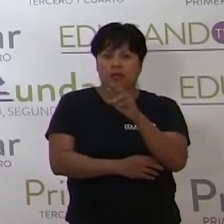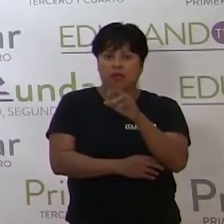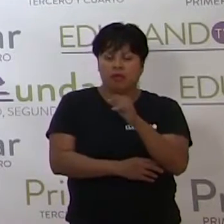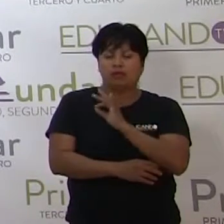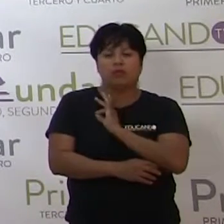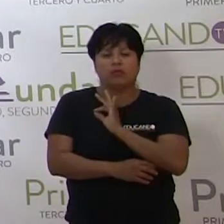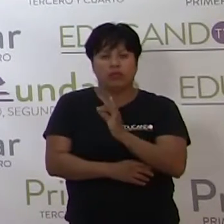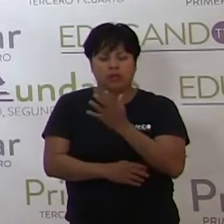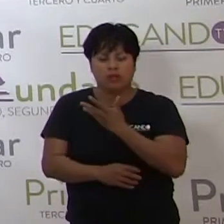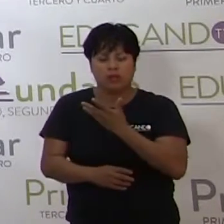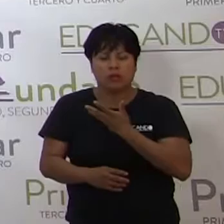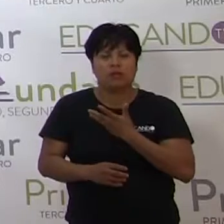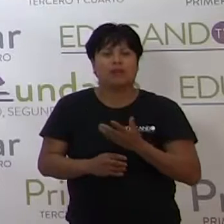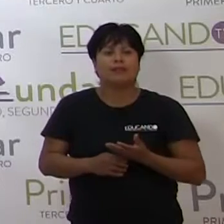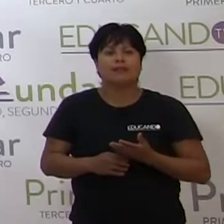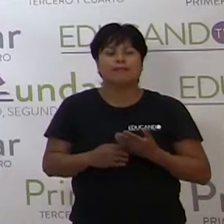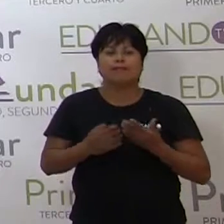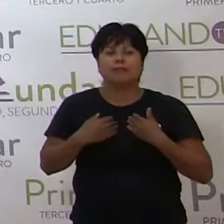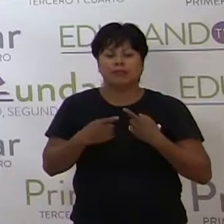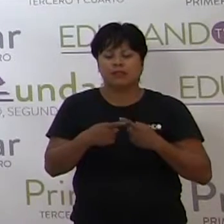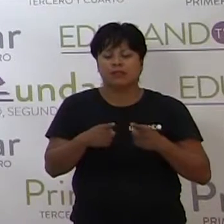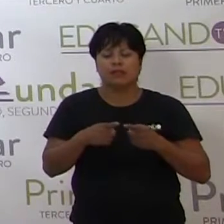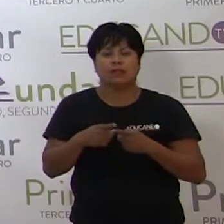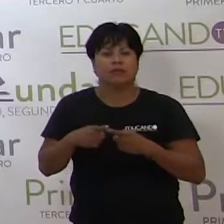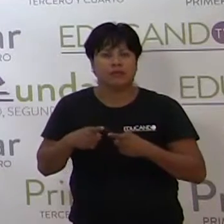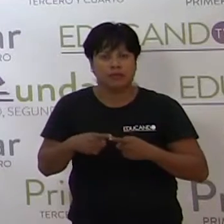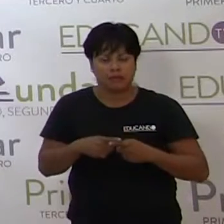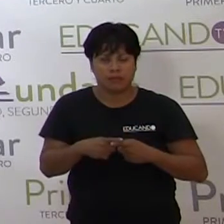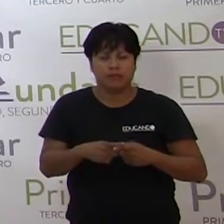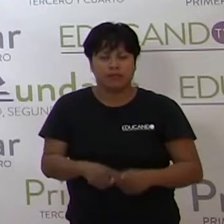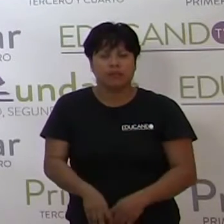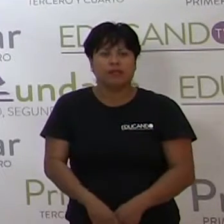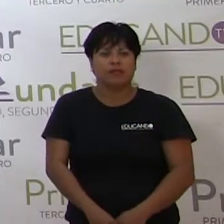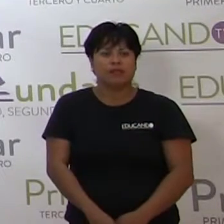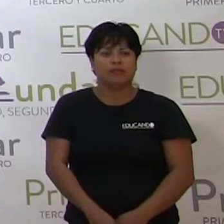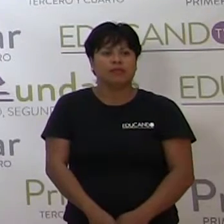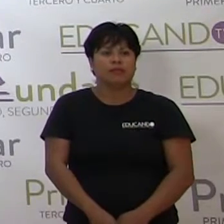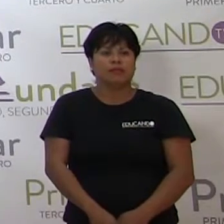obtener mis lados, la longitud de mis lados.